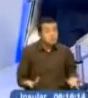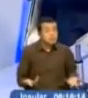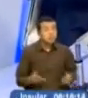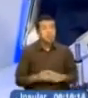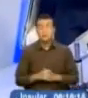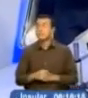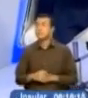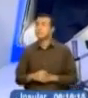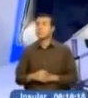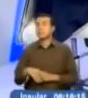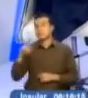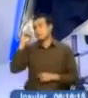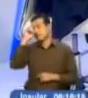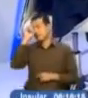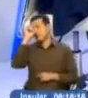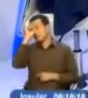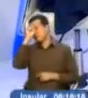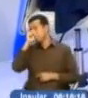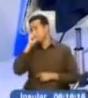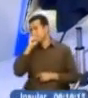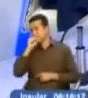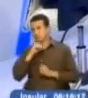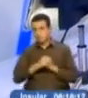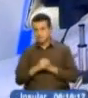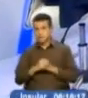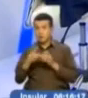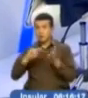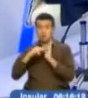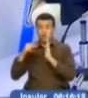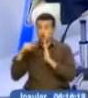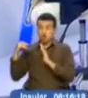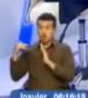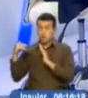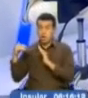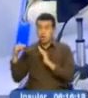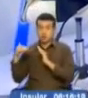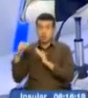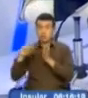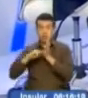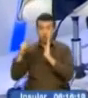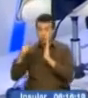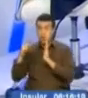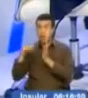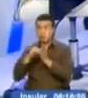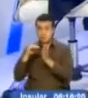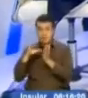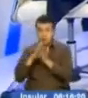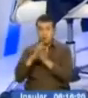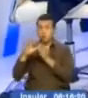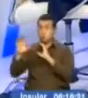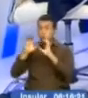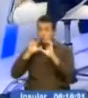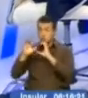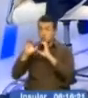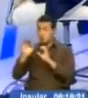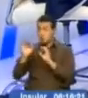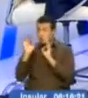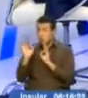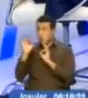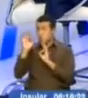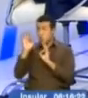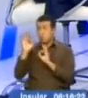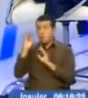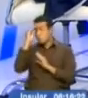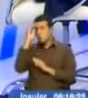Yo creo que es muy difícil seguir la tecnología, utilizarla, aplicarla para la comunicación, sin